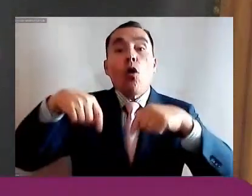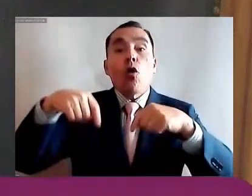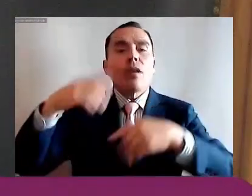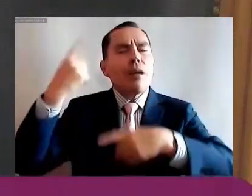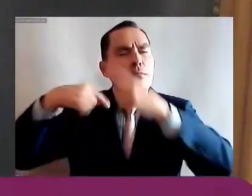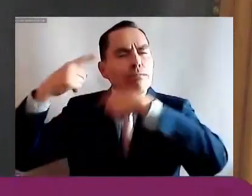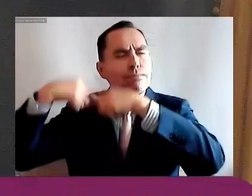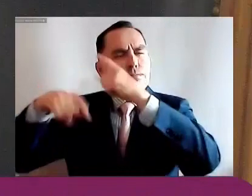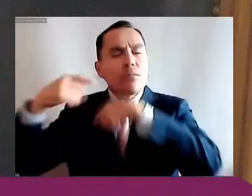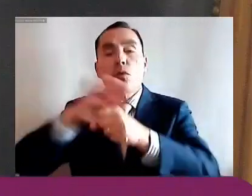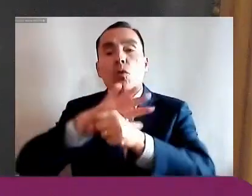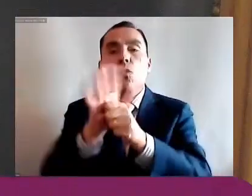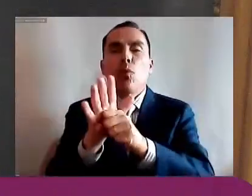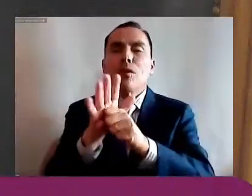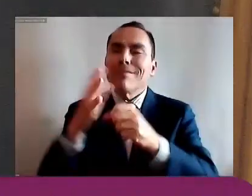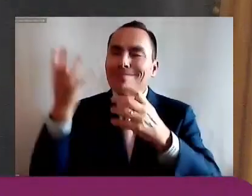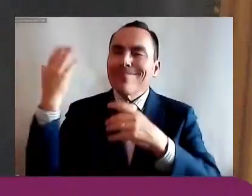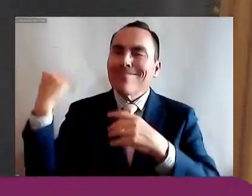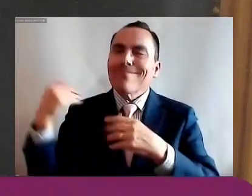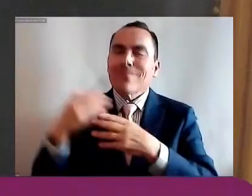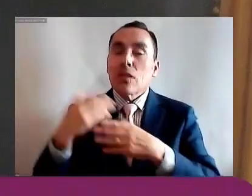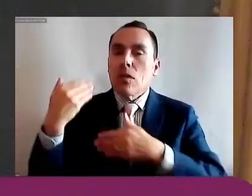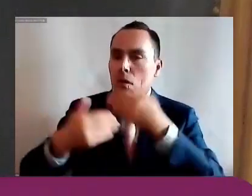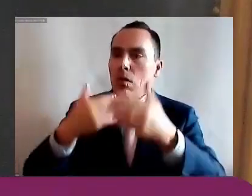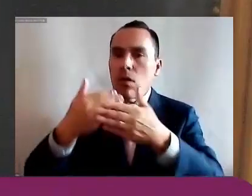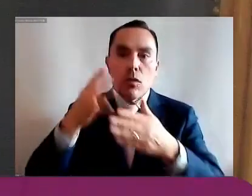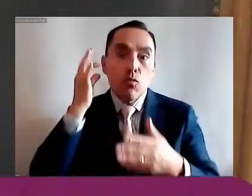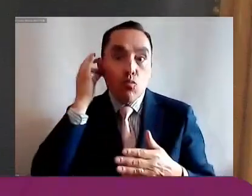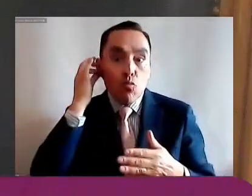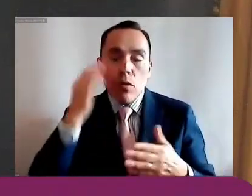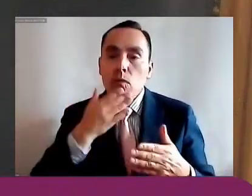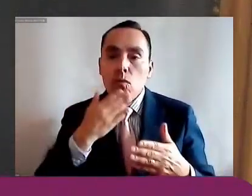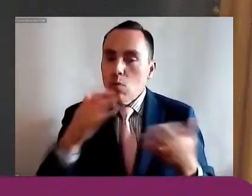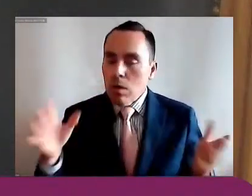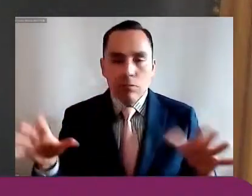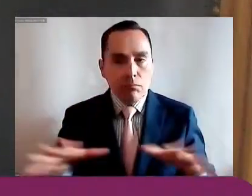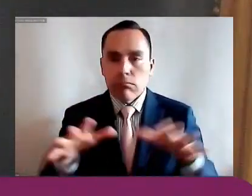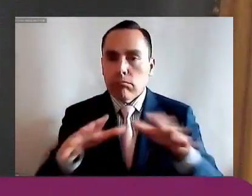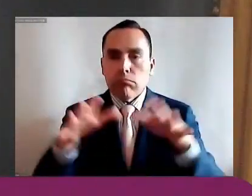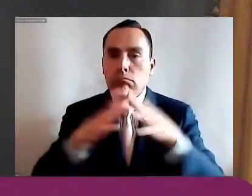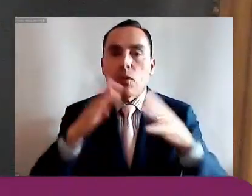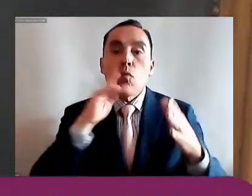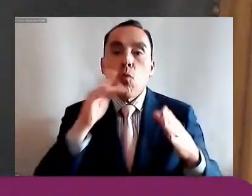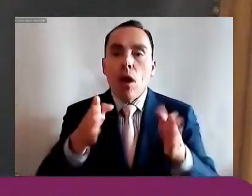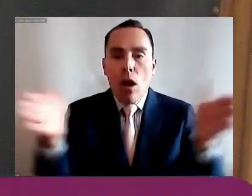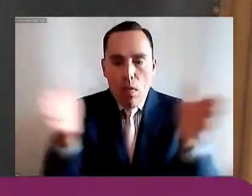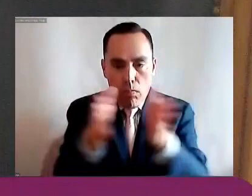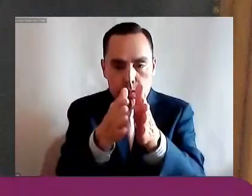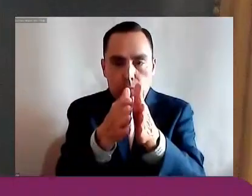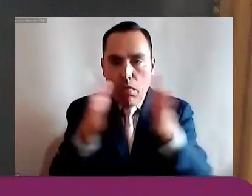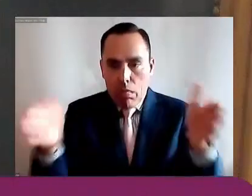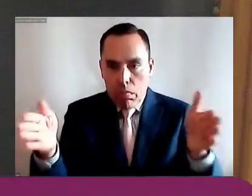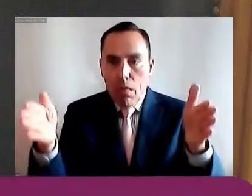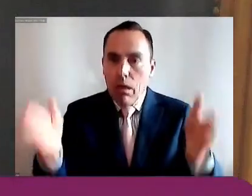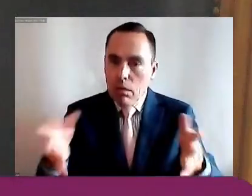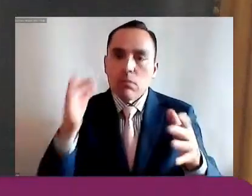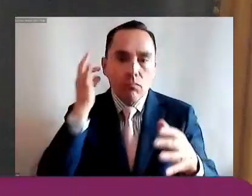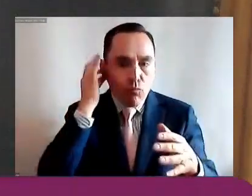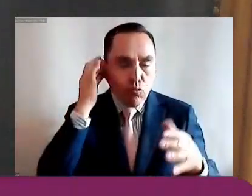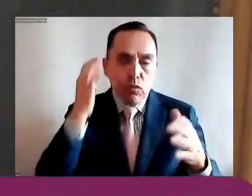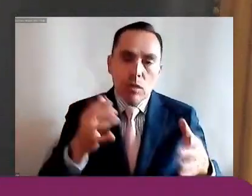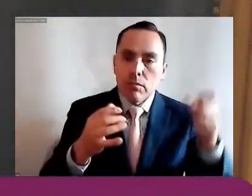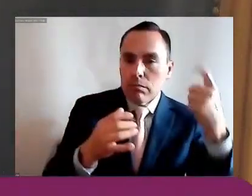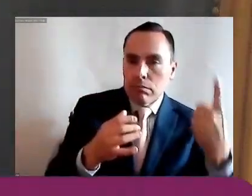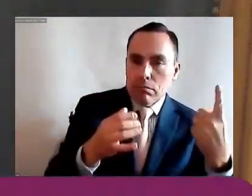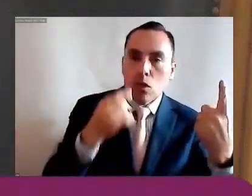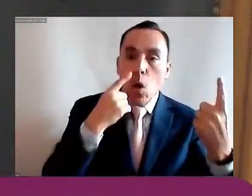COVID, se han manifestado de manera muy evidente las brechas y las diferencias que existen entre las mujeres. O sea, cómo lo han